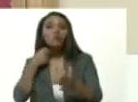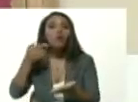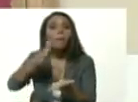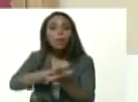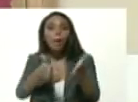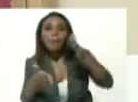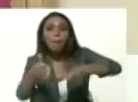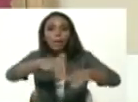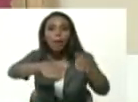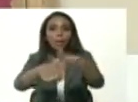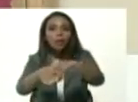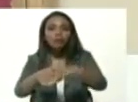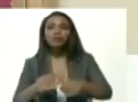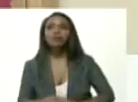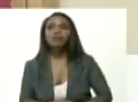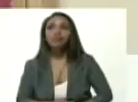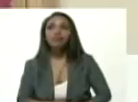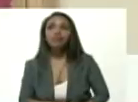Italia.